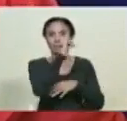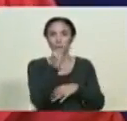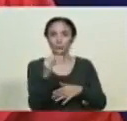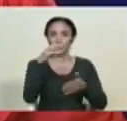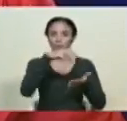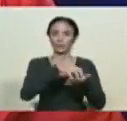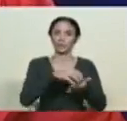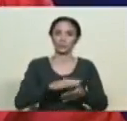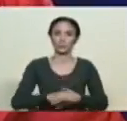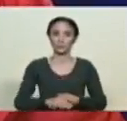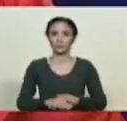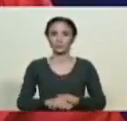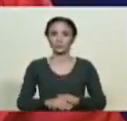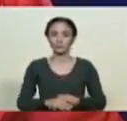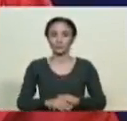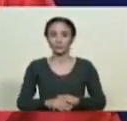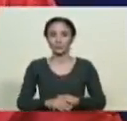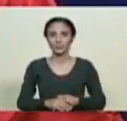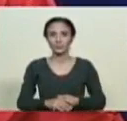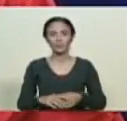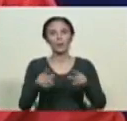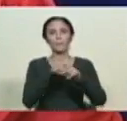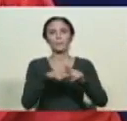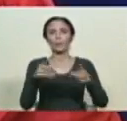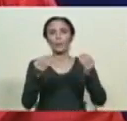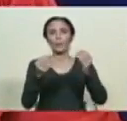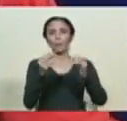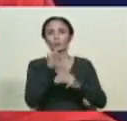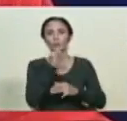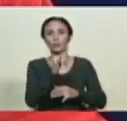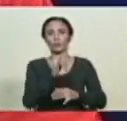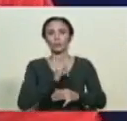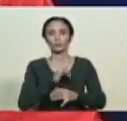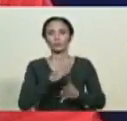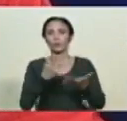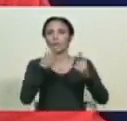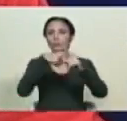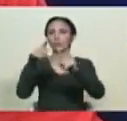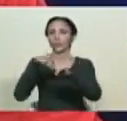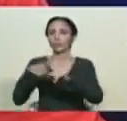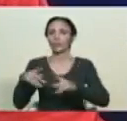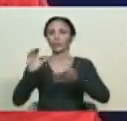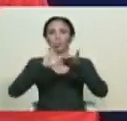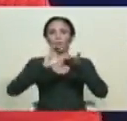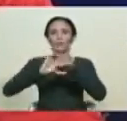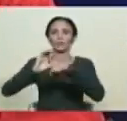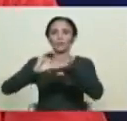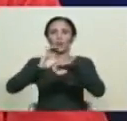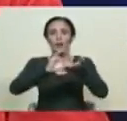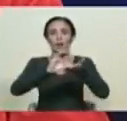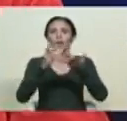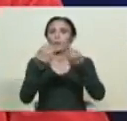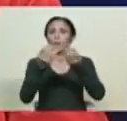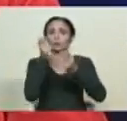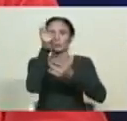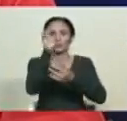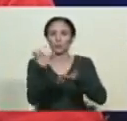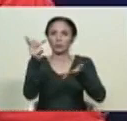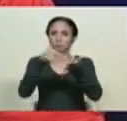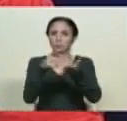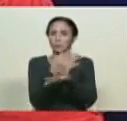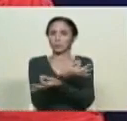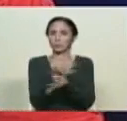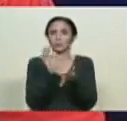El estado Zulia, pero además hemos recibido de todas las capitales de los estados, la gente participando